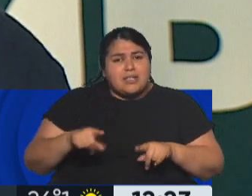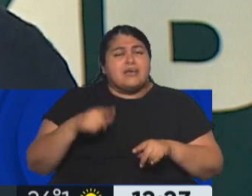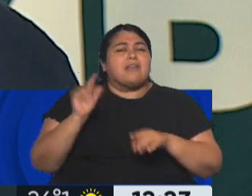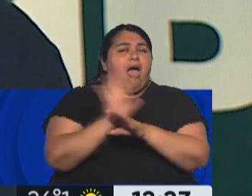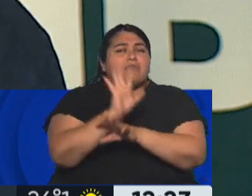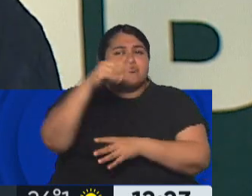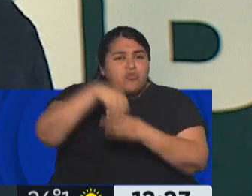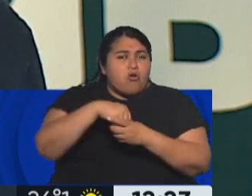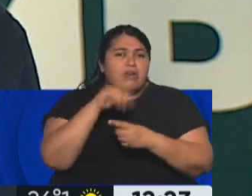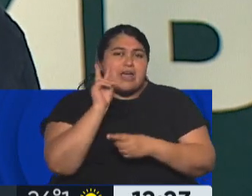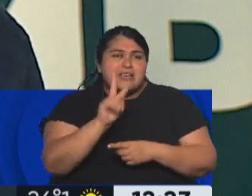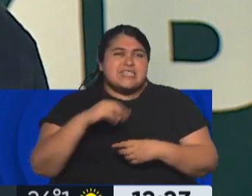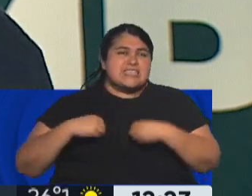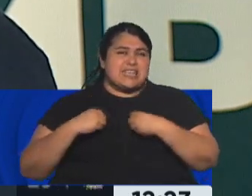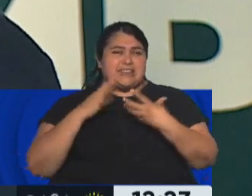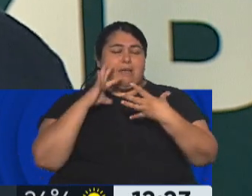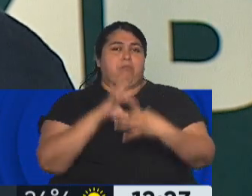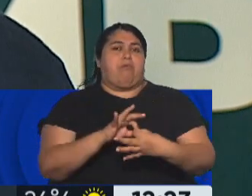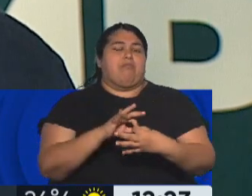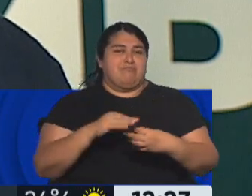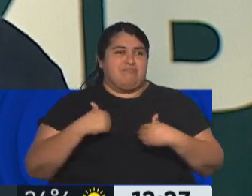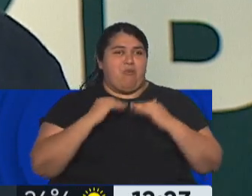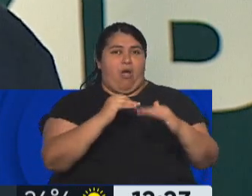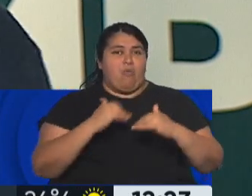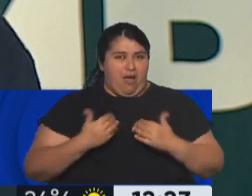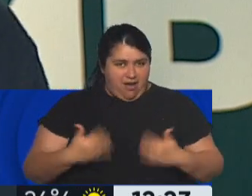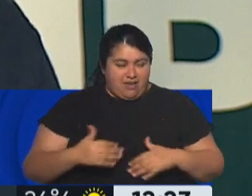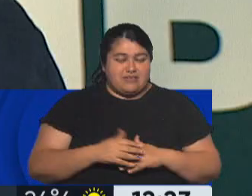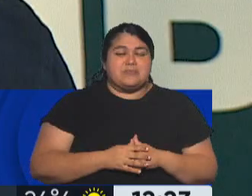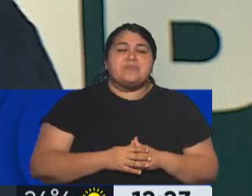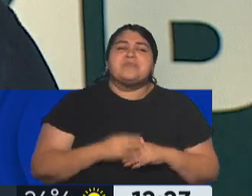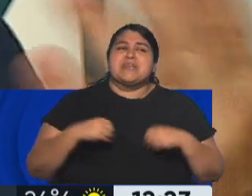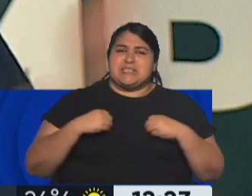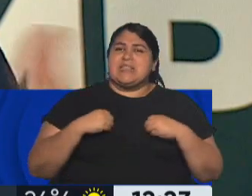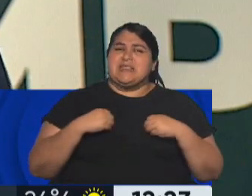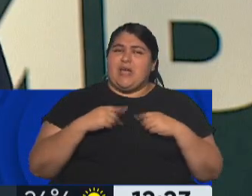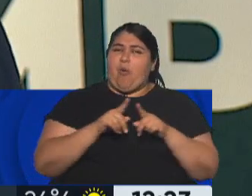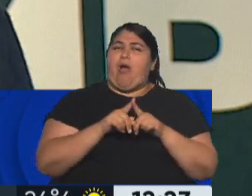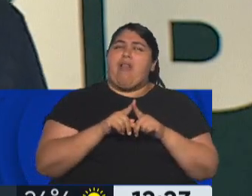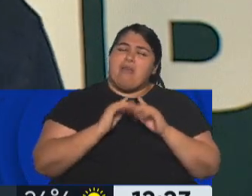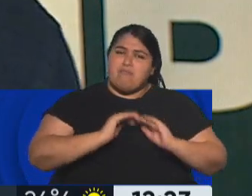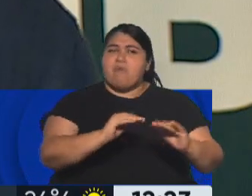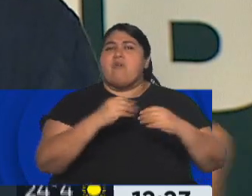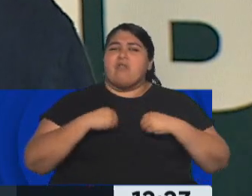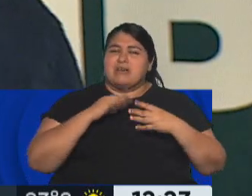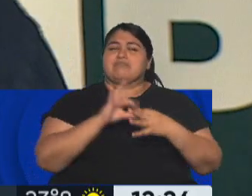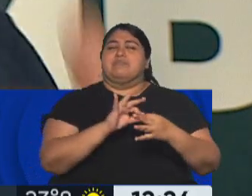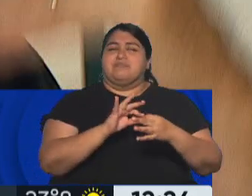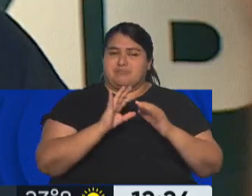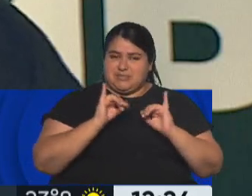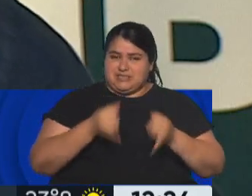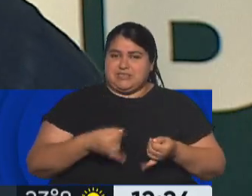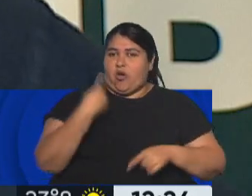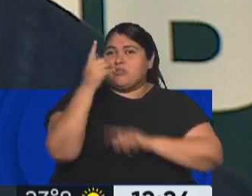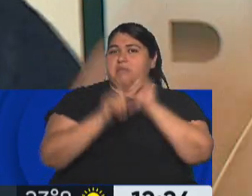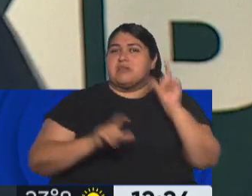identificados porque nos pertenecen este digo nos pertenecen porque a veces también podemos sentirnos identificados con otros personajes